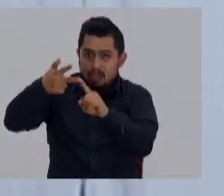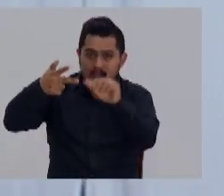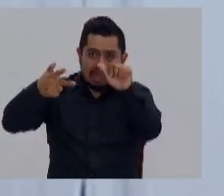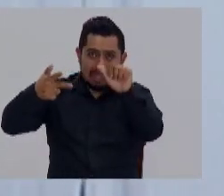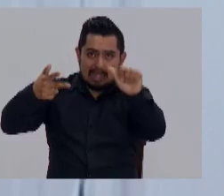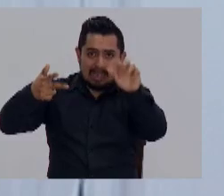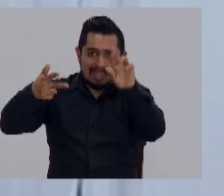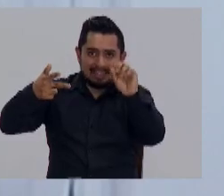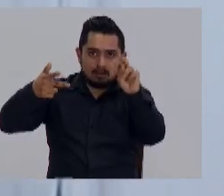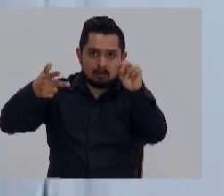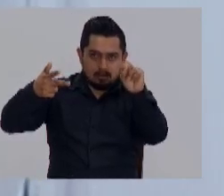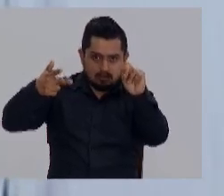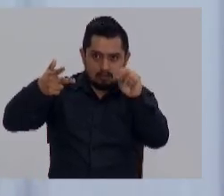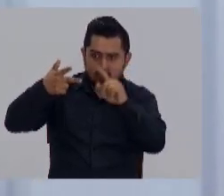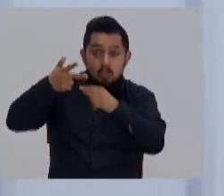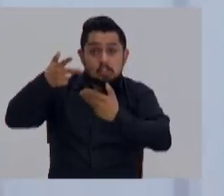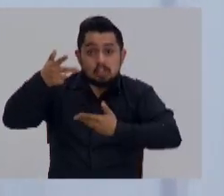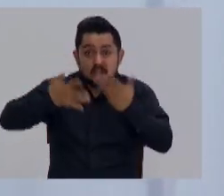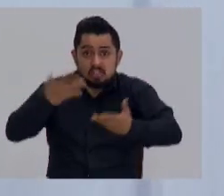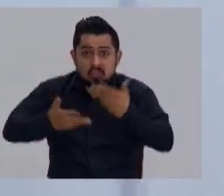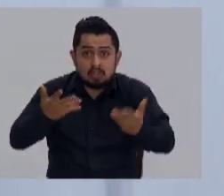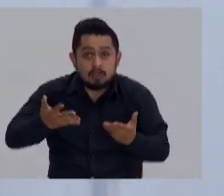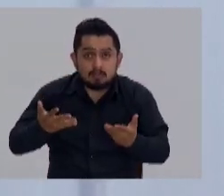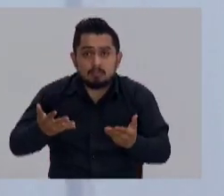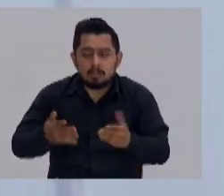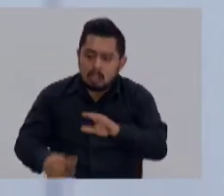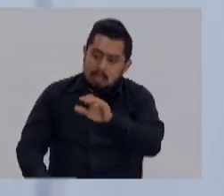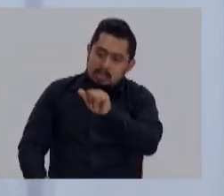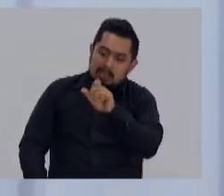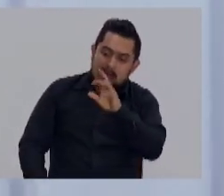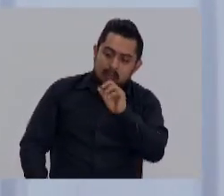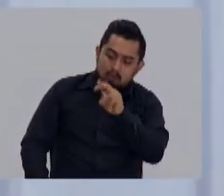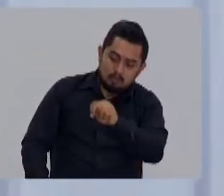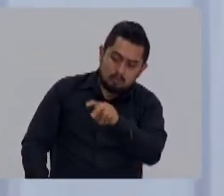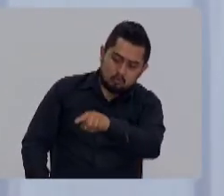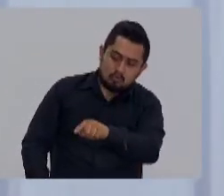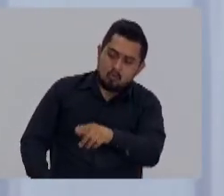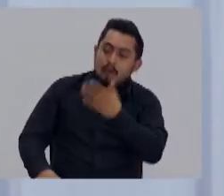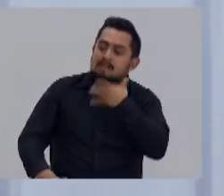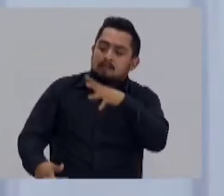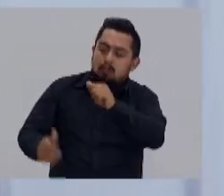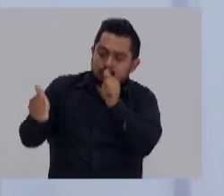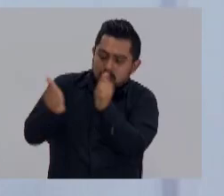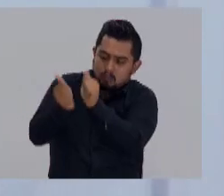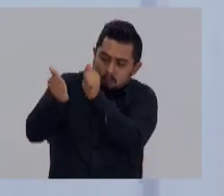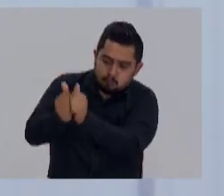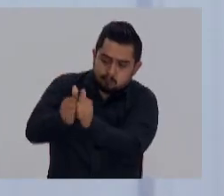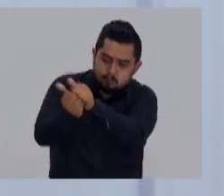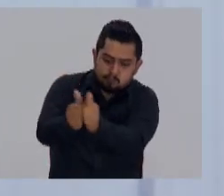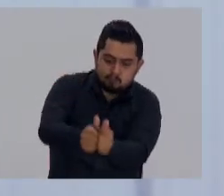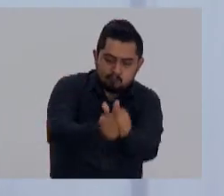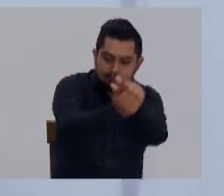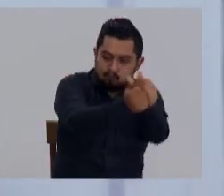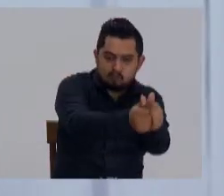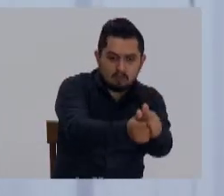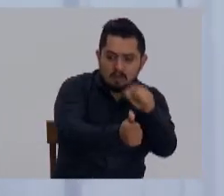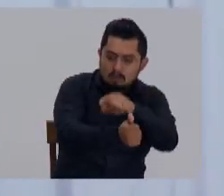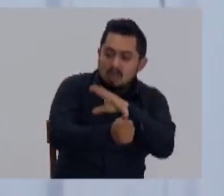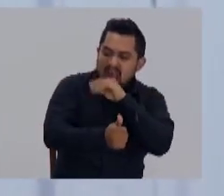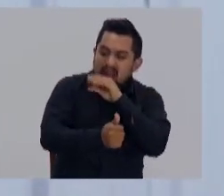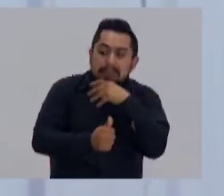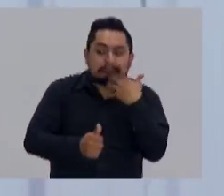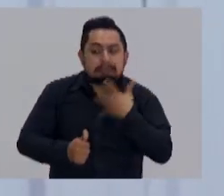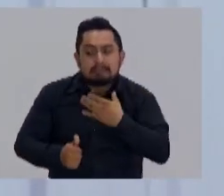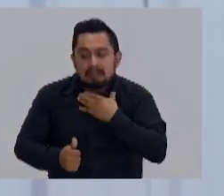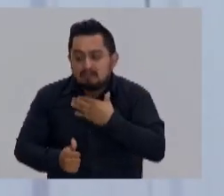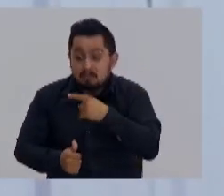Aarón, el servicio. Aarón, tú vas a acompañar a Moisés porque no habla bien. Pero yo a ti